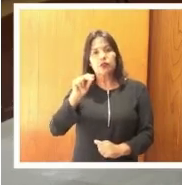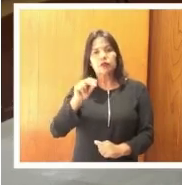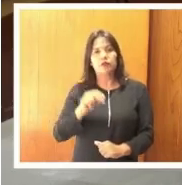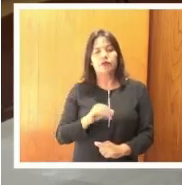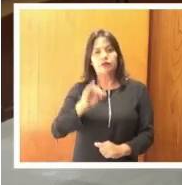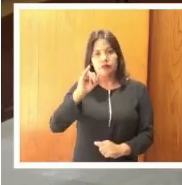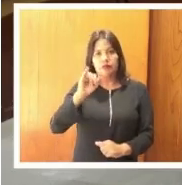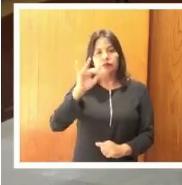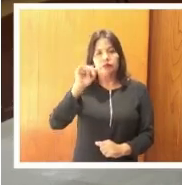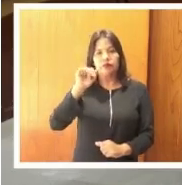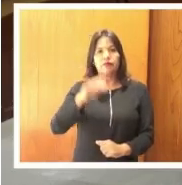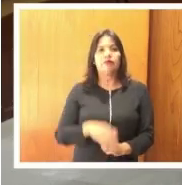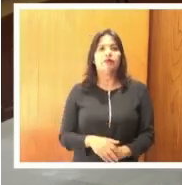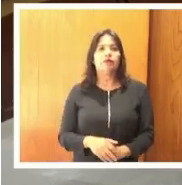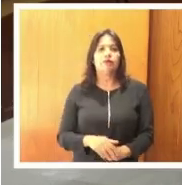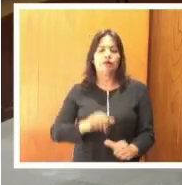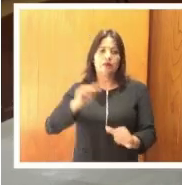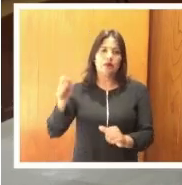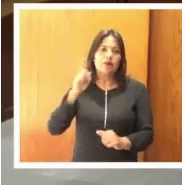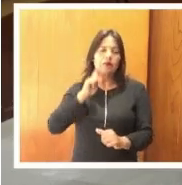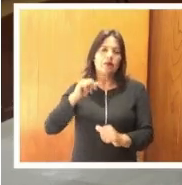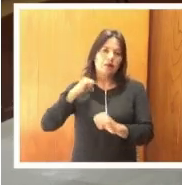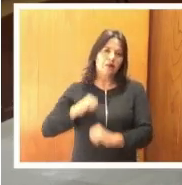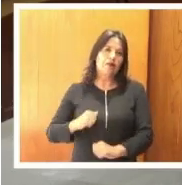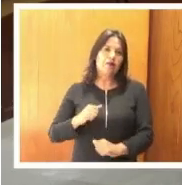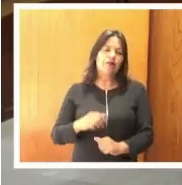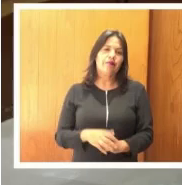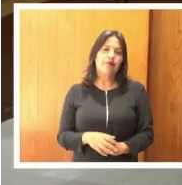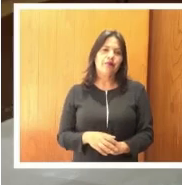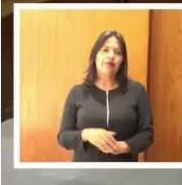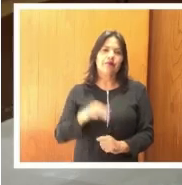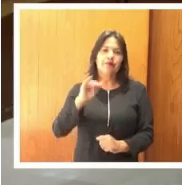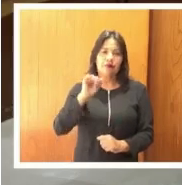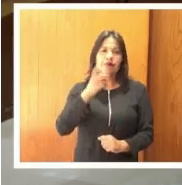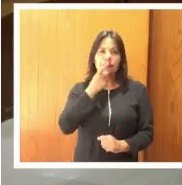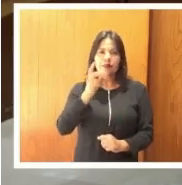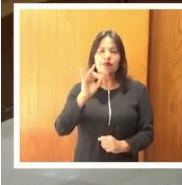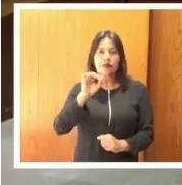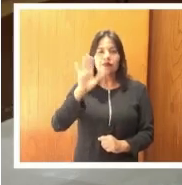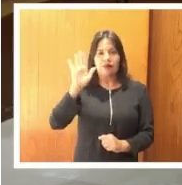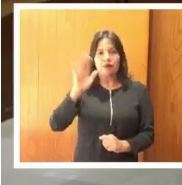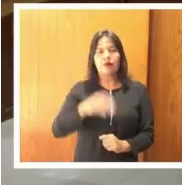sentido que propone. Gracias, comisionada. Comisionada Morales Martínez. A favor de los acuerdos.